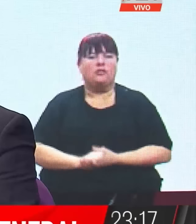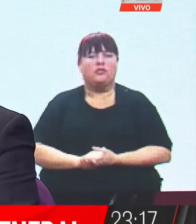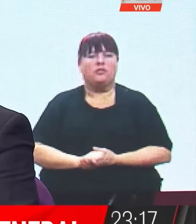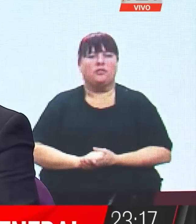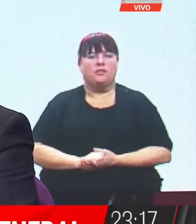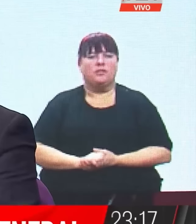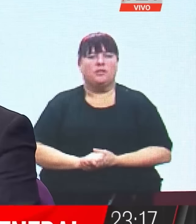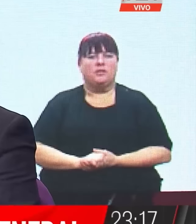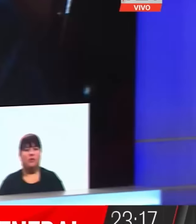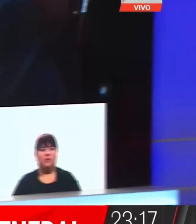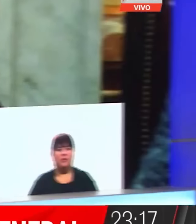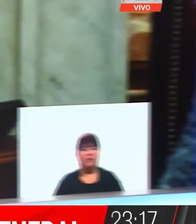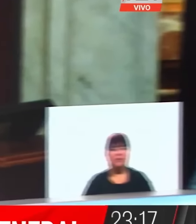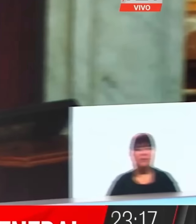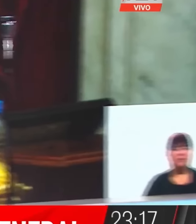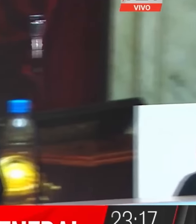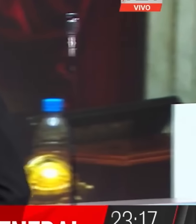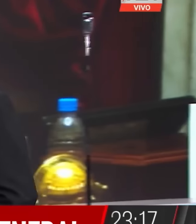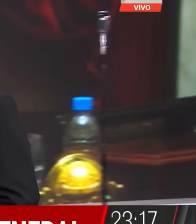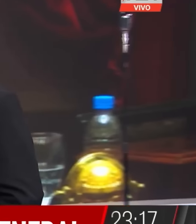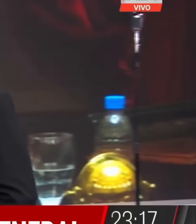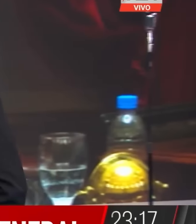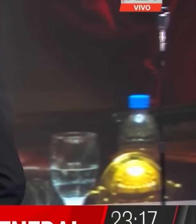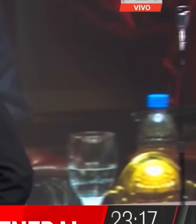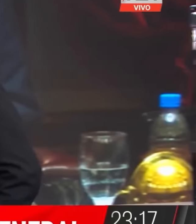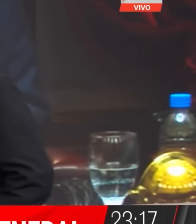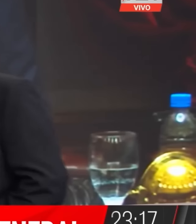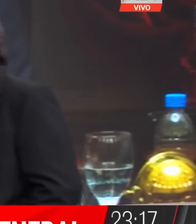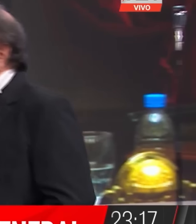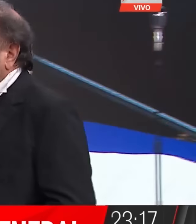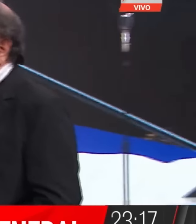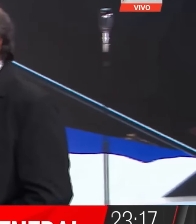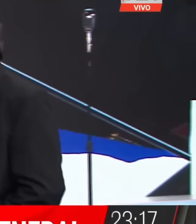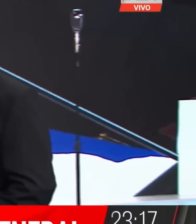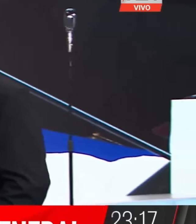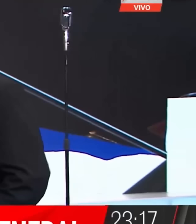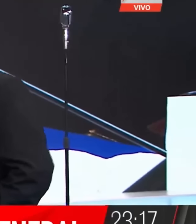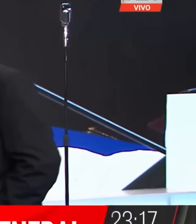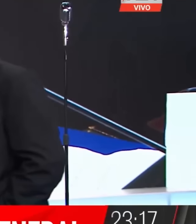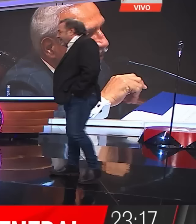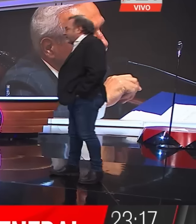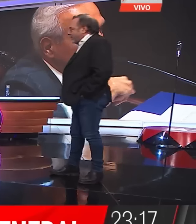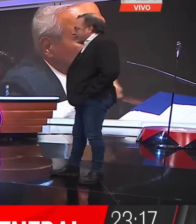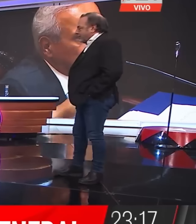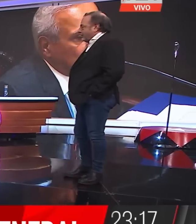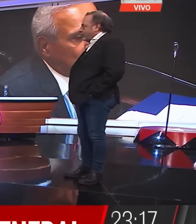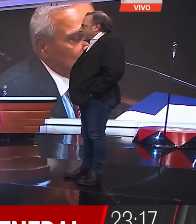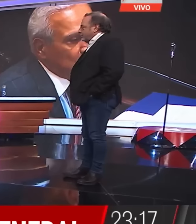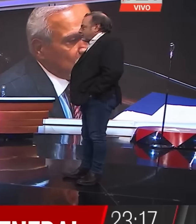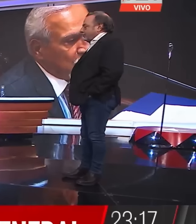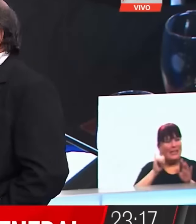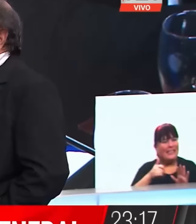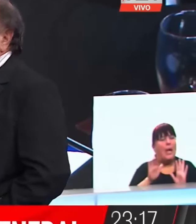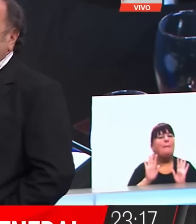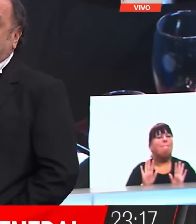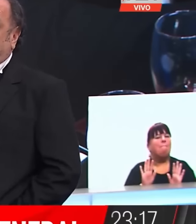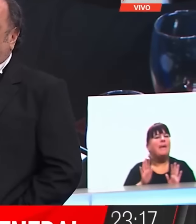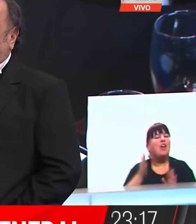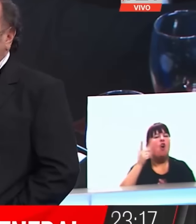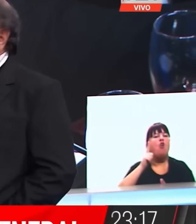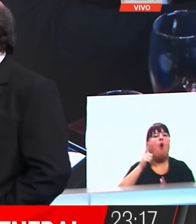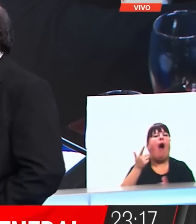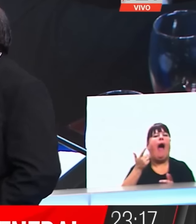votar Bueno, para ahora, desempatar. yo les hago una pregunta que no sé nada. Hoy hablamos con Pablo. Yo de esto no sé nada. Es más, te juro, soy un vago de